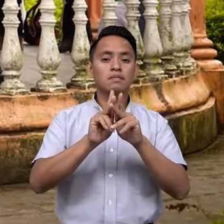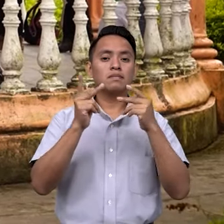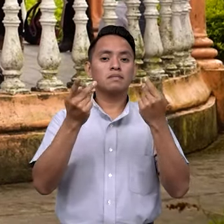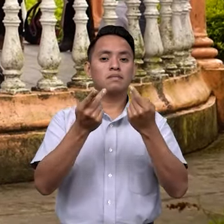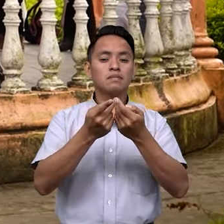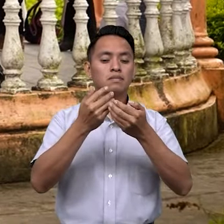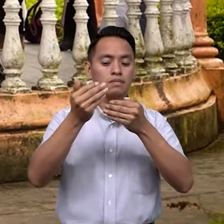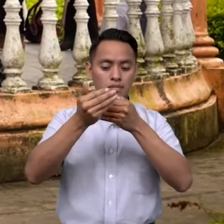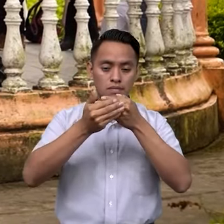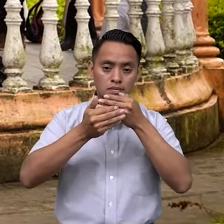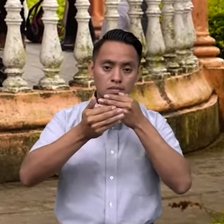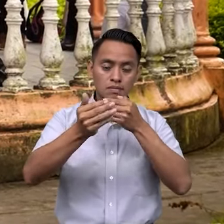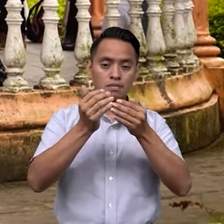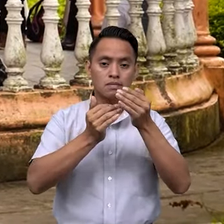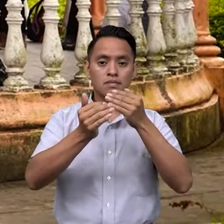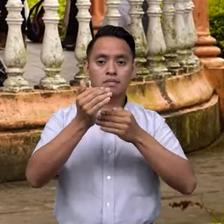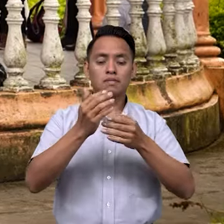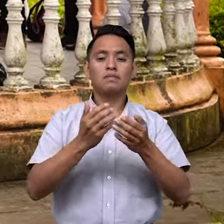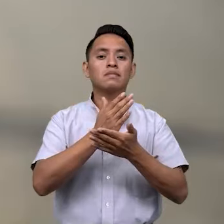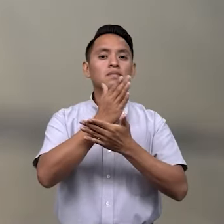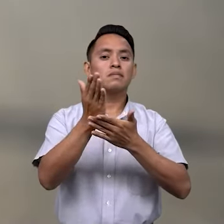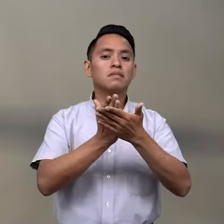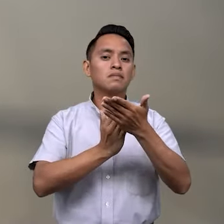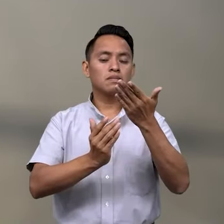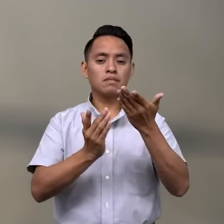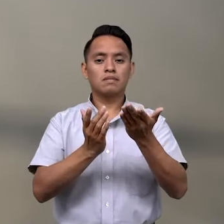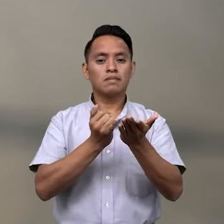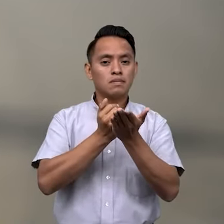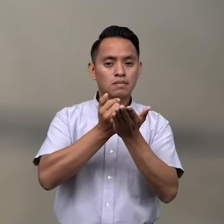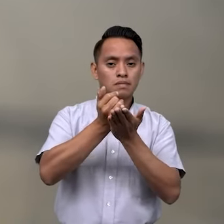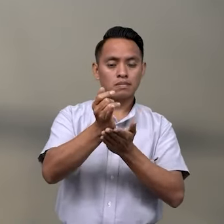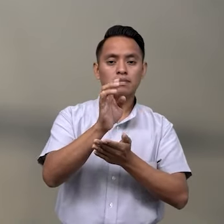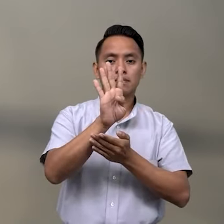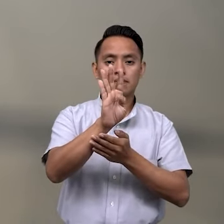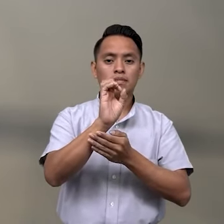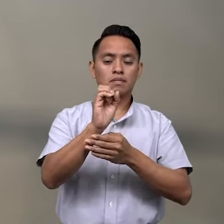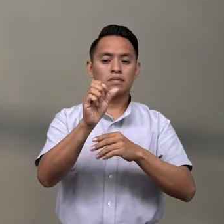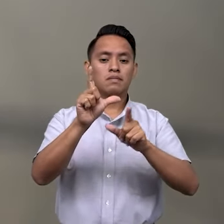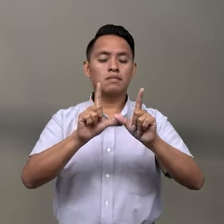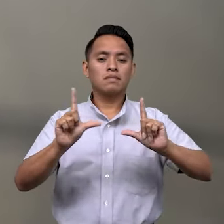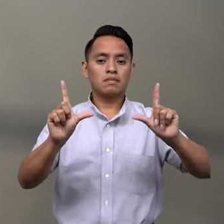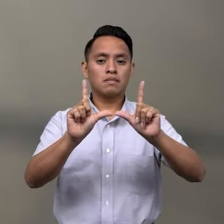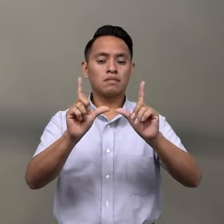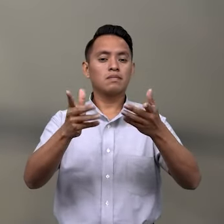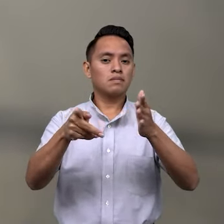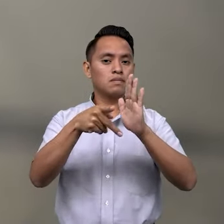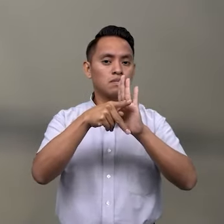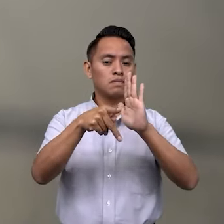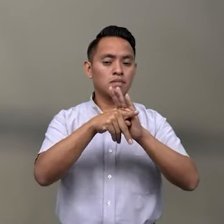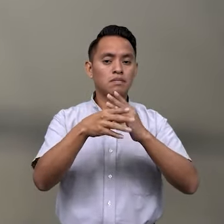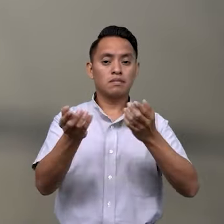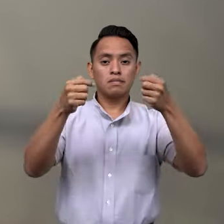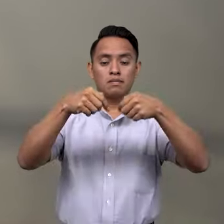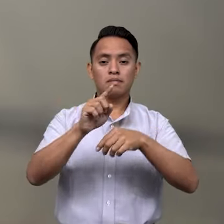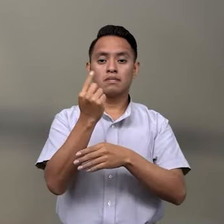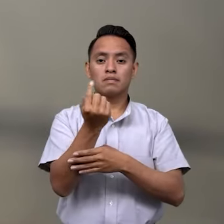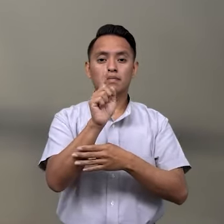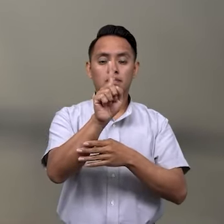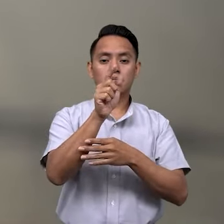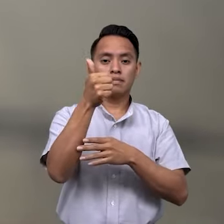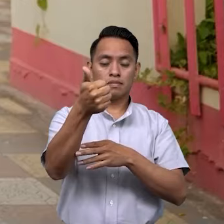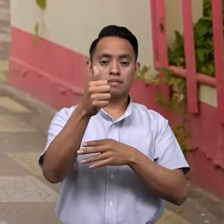vaya progresando más. Ya hemos hecho algunas obras de mitigación. De 40 áreas críticas que teníamos, actualmente solo tenemos 16. Por ejemplo, teníamos